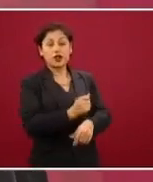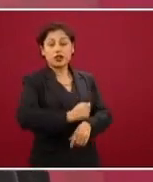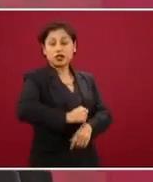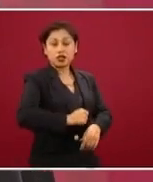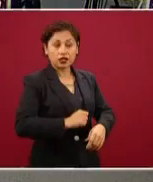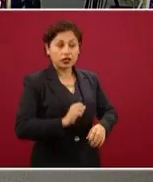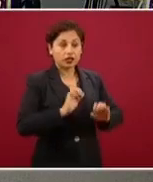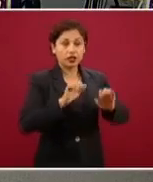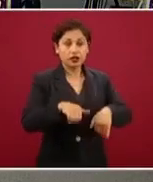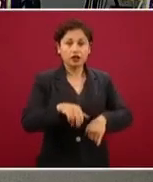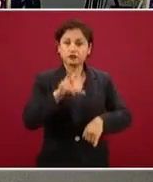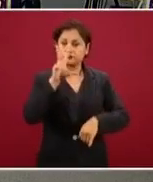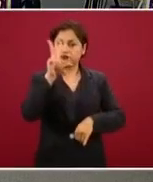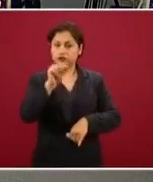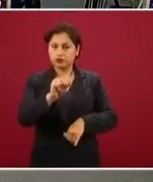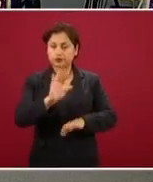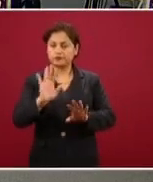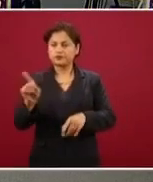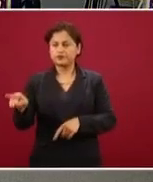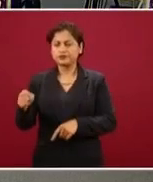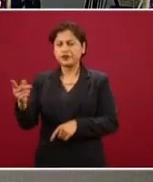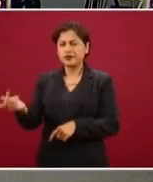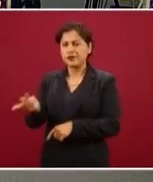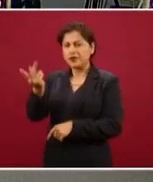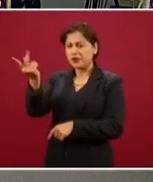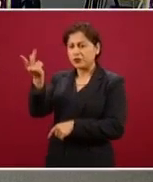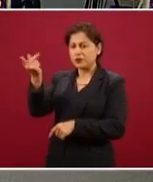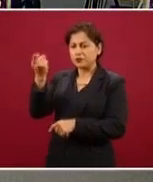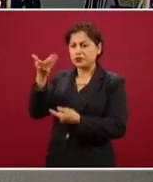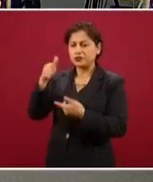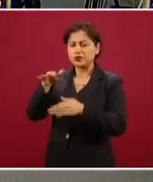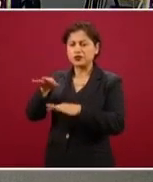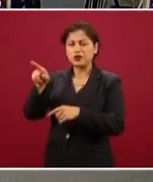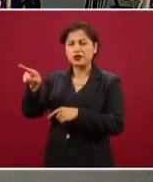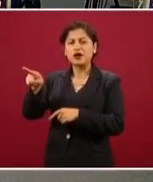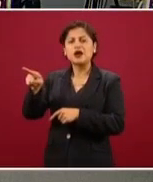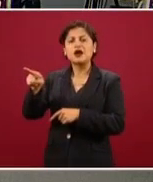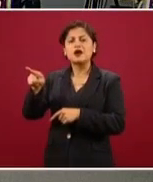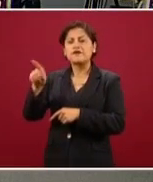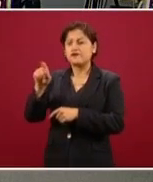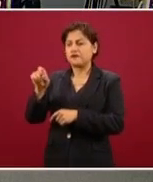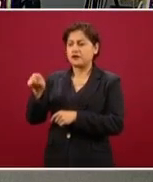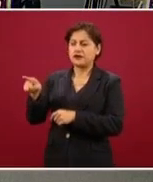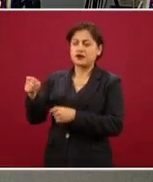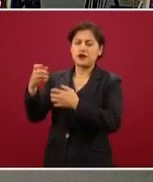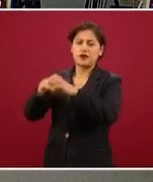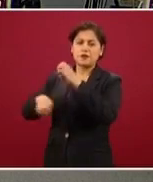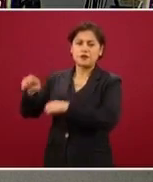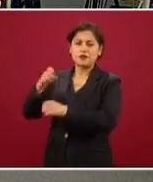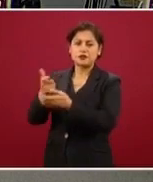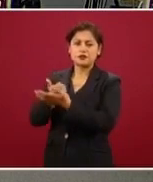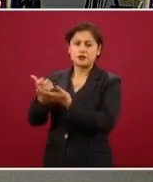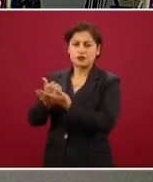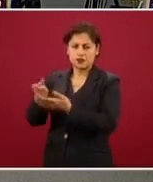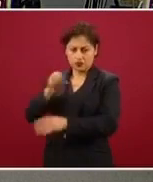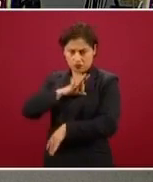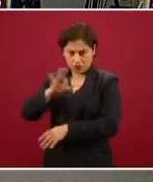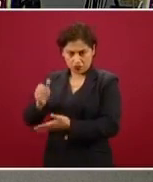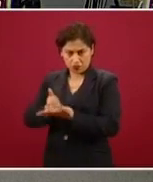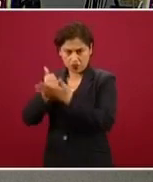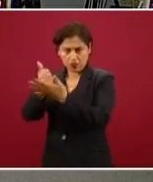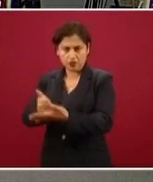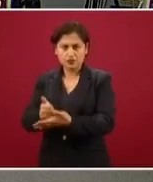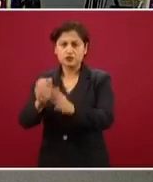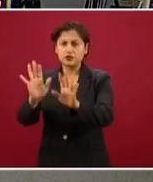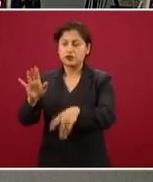pudiera intervenir para detener los embargos y un refinanciamiento? Siempre y cuando no nos cueste. Estamos hablando de salvar,